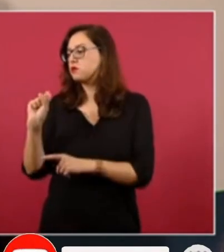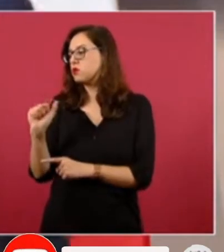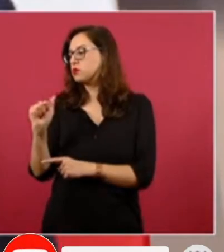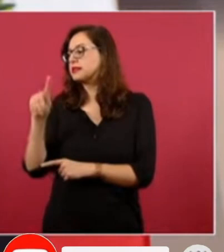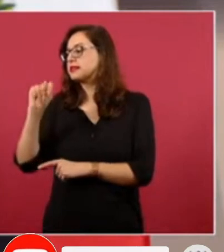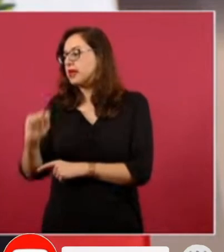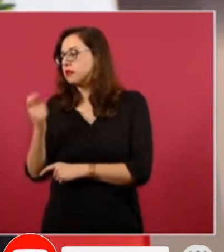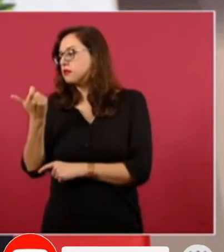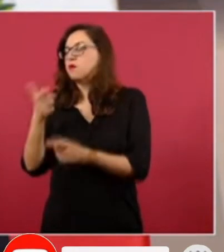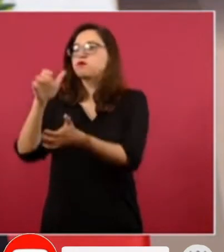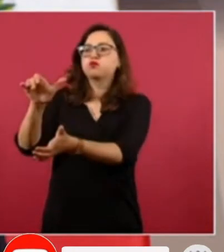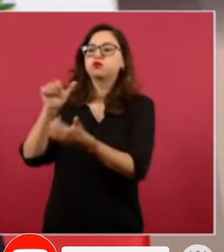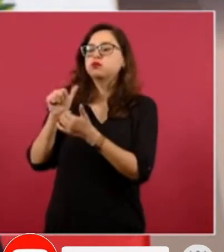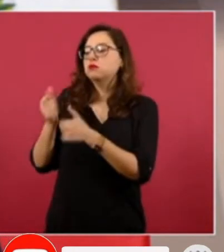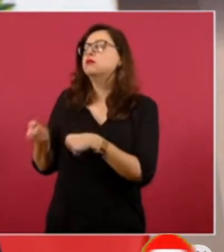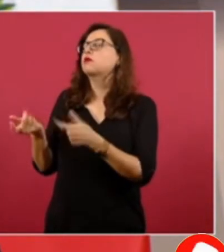estoy viendo